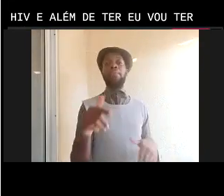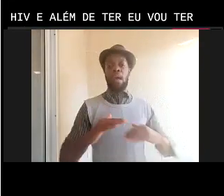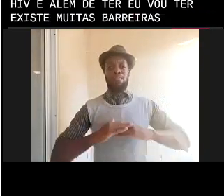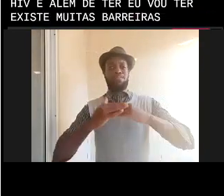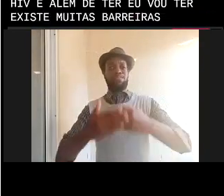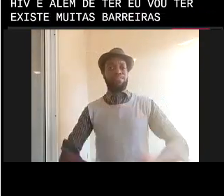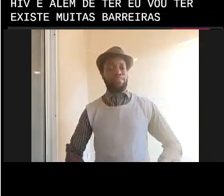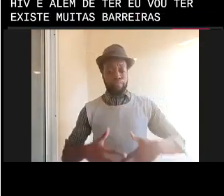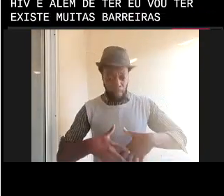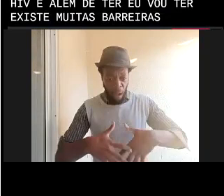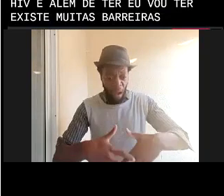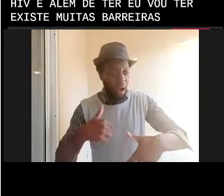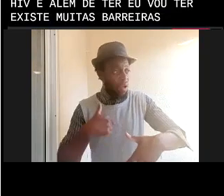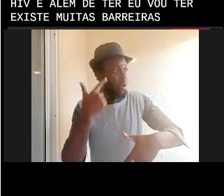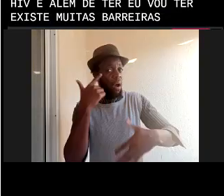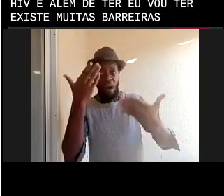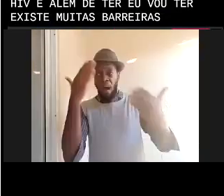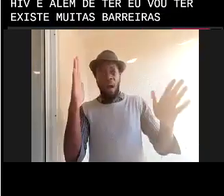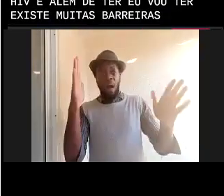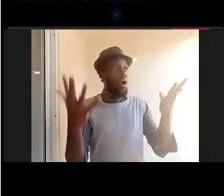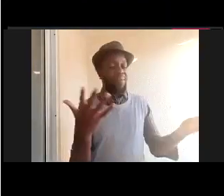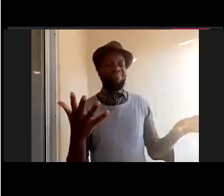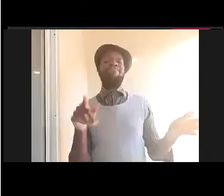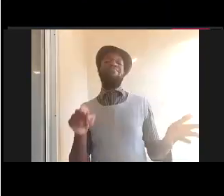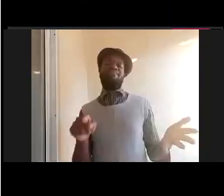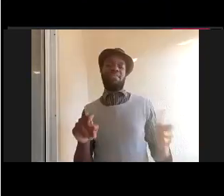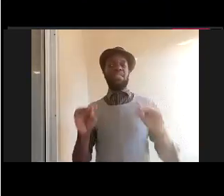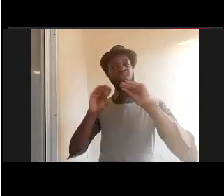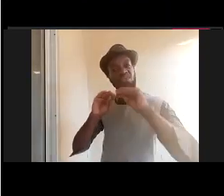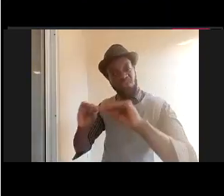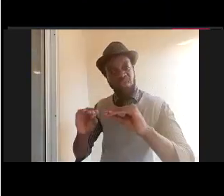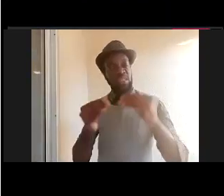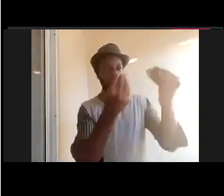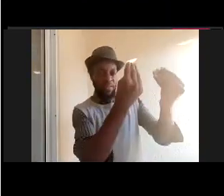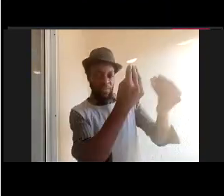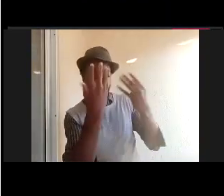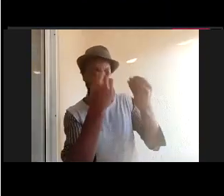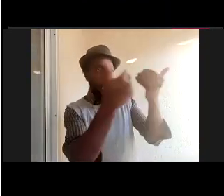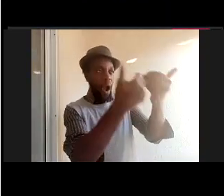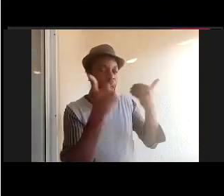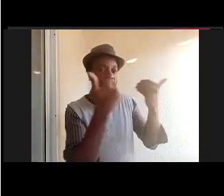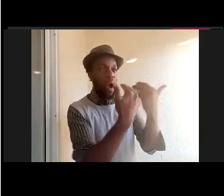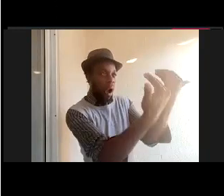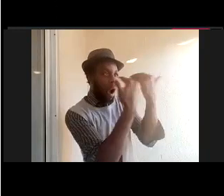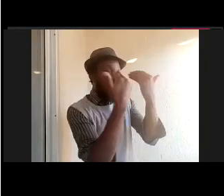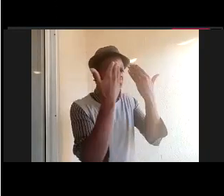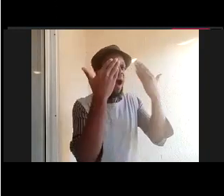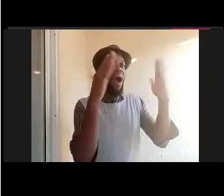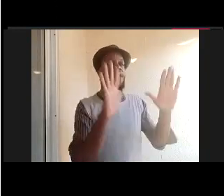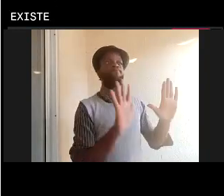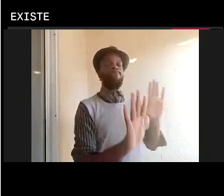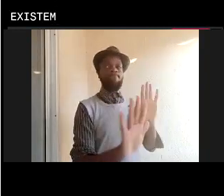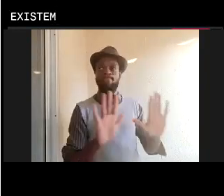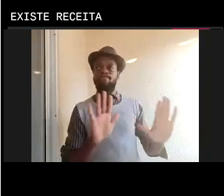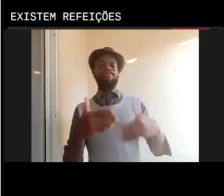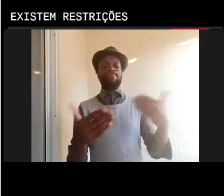que los jóvenes tengan acceso a este tipo de información. Incluso hay restricciones